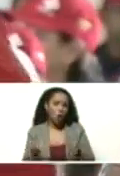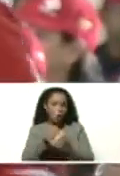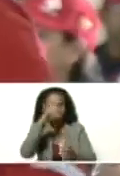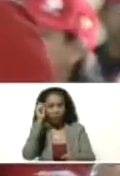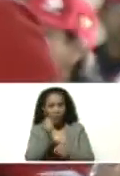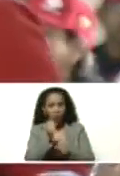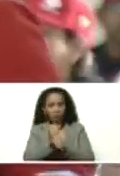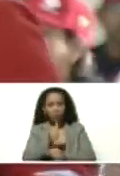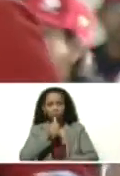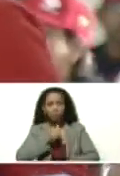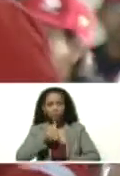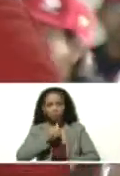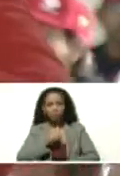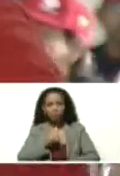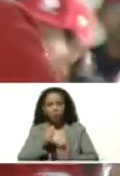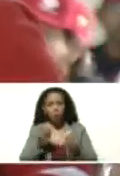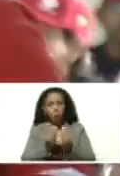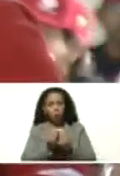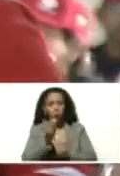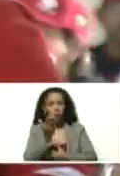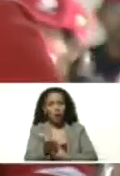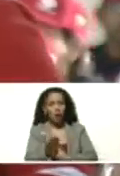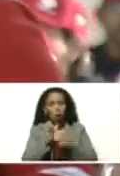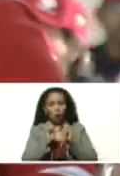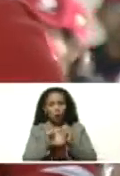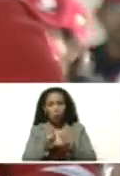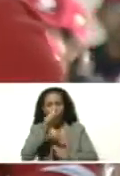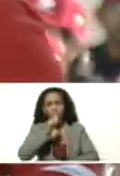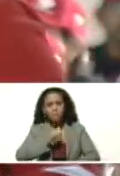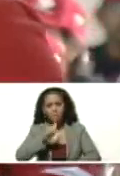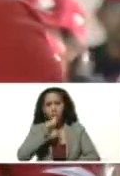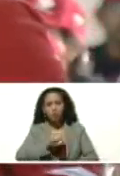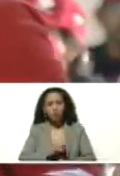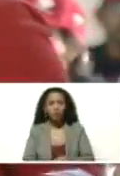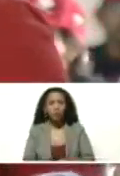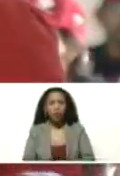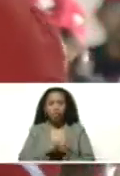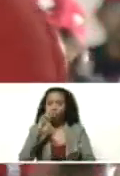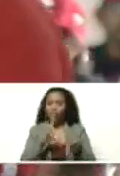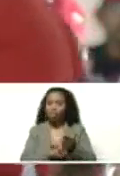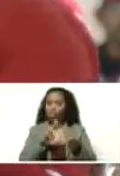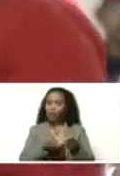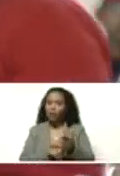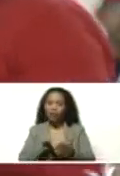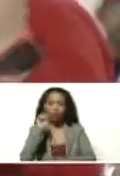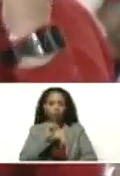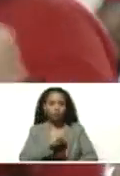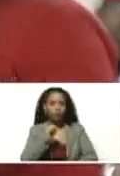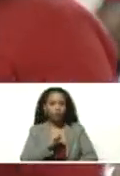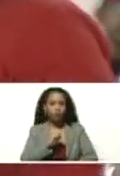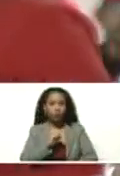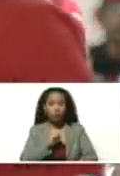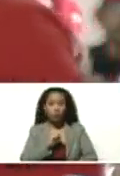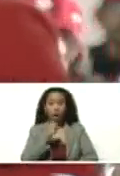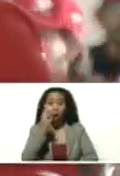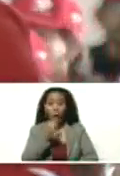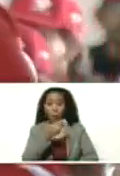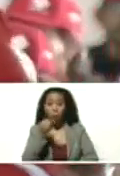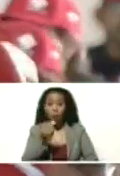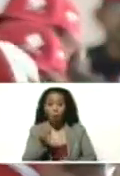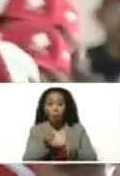ha resistido con usted. Y seguimos resistiendo, de verdad que sí. Y adquirido el compromiso con usted